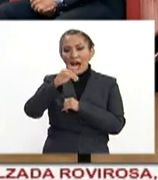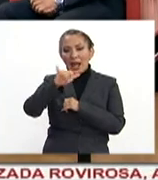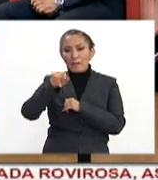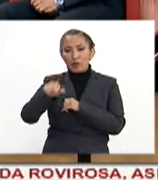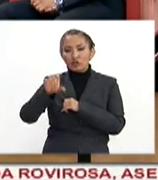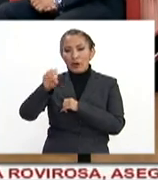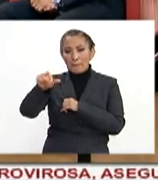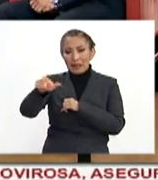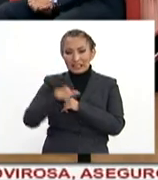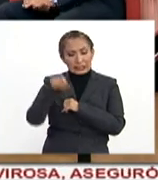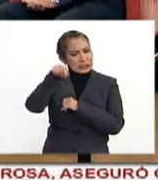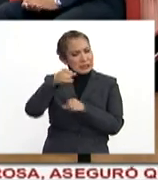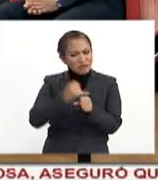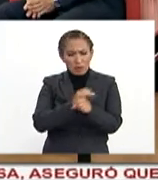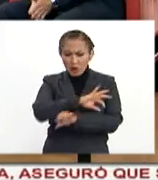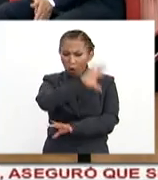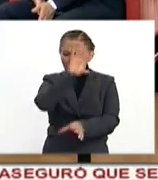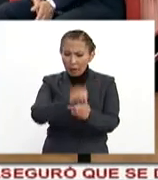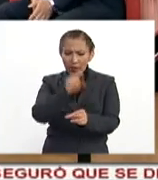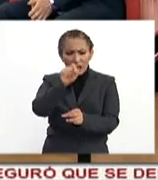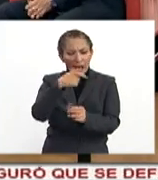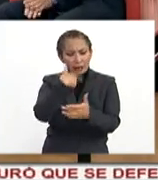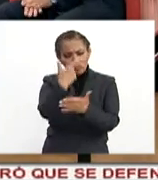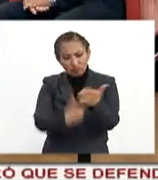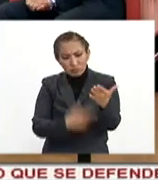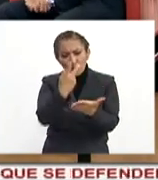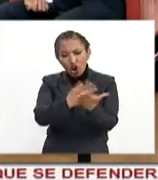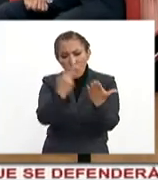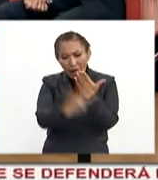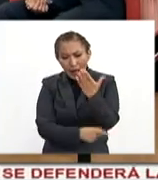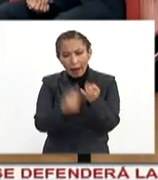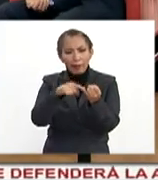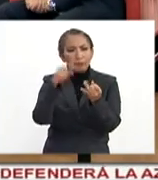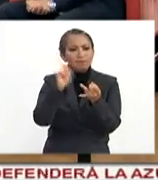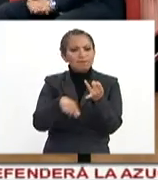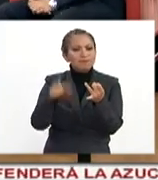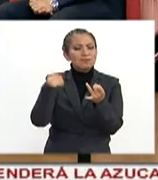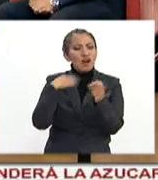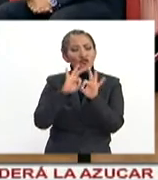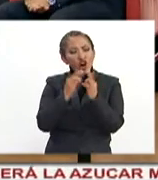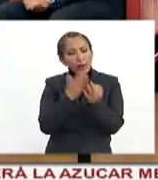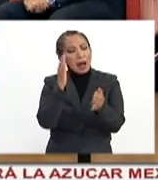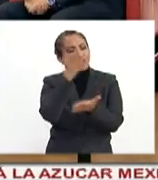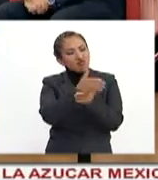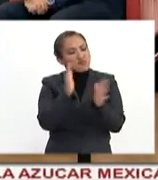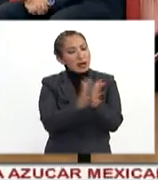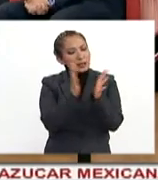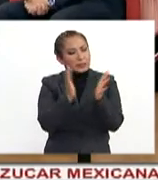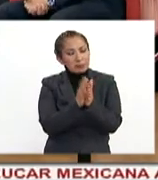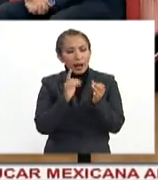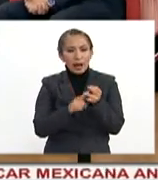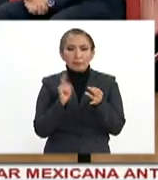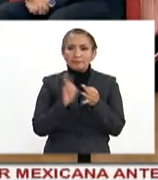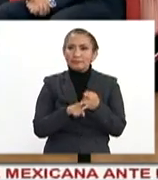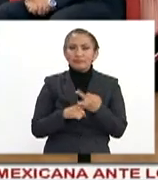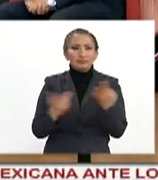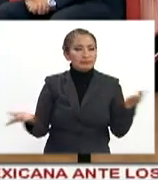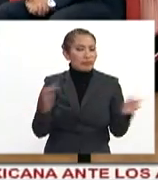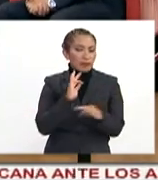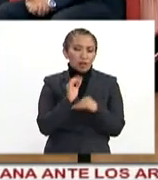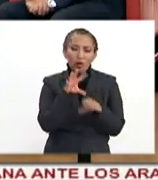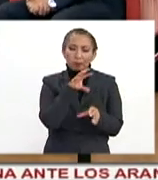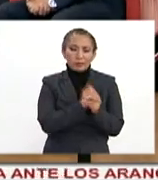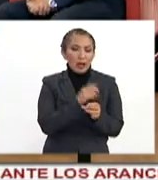www.finguadalajara.mx. Ahí está toda la información sobre la programación, las maneras de participar, y